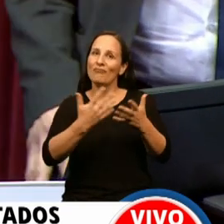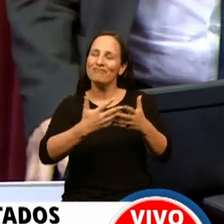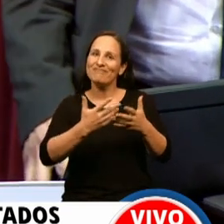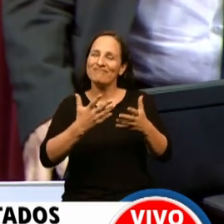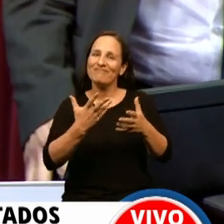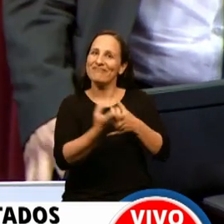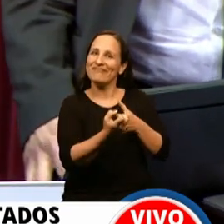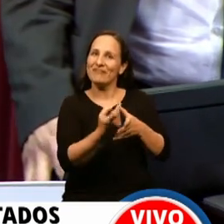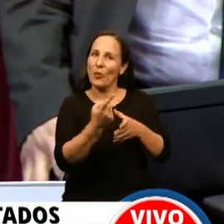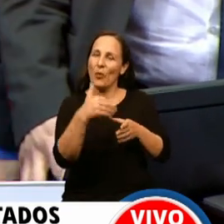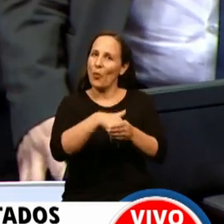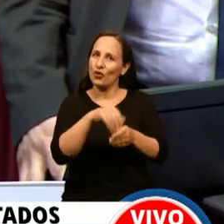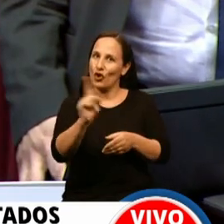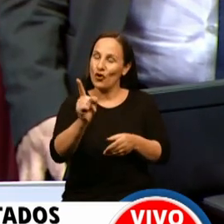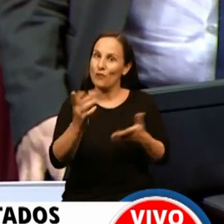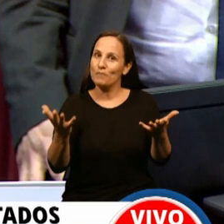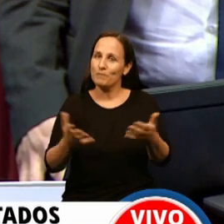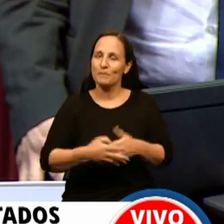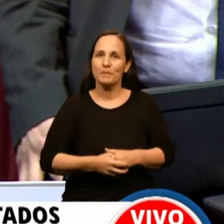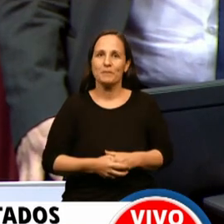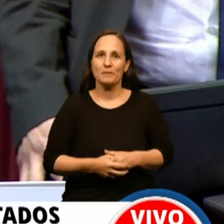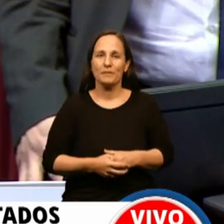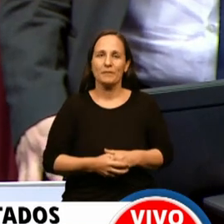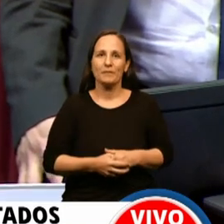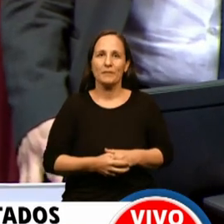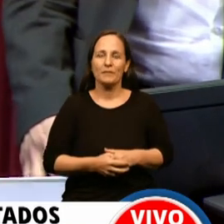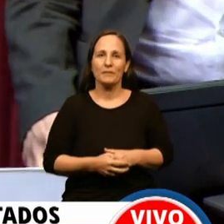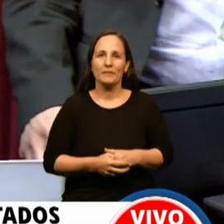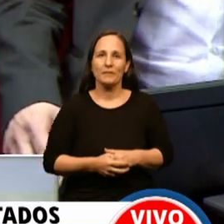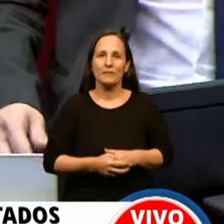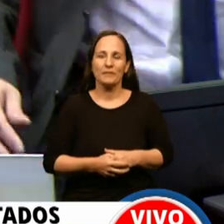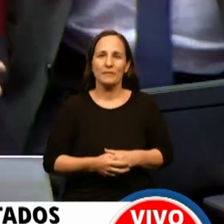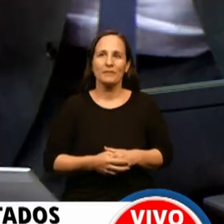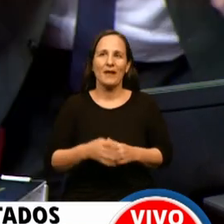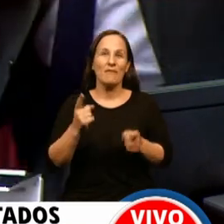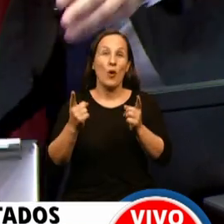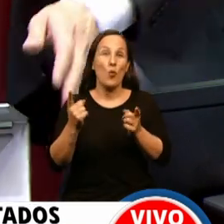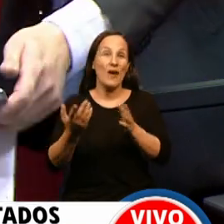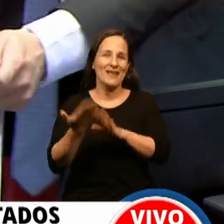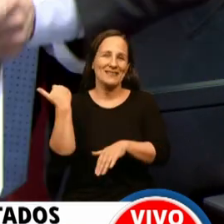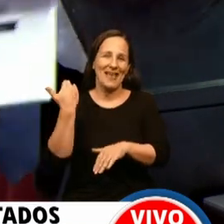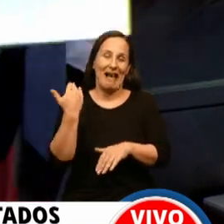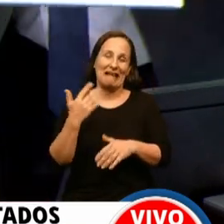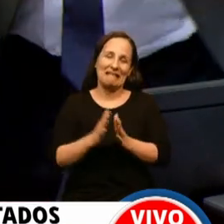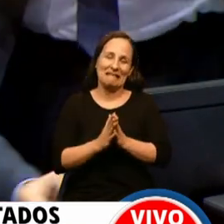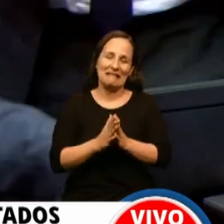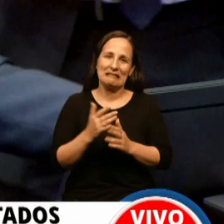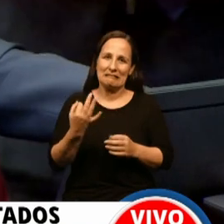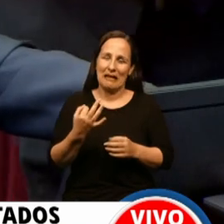no les toma el voto si podemos sacar una de las dos me vendría bárbaro che